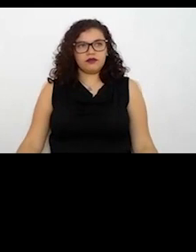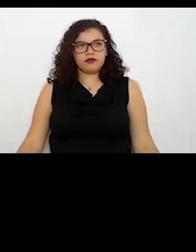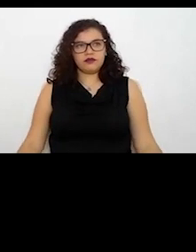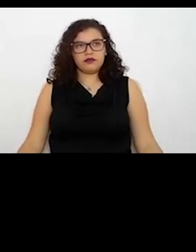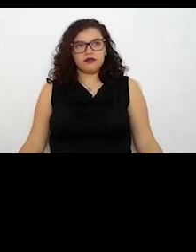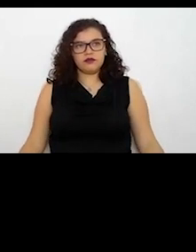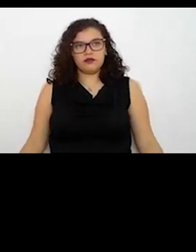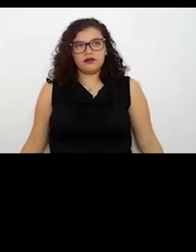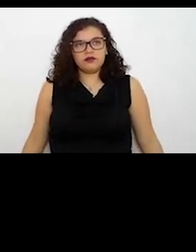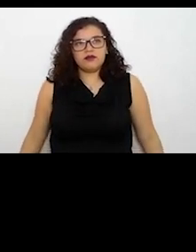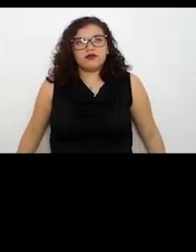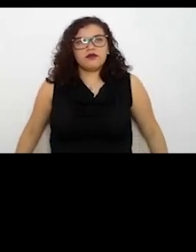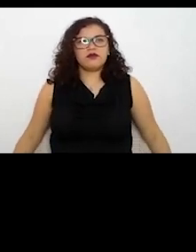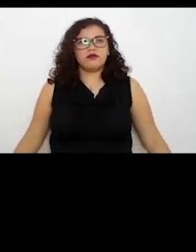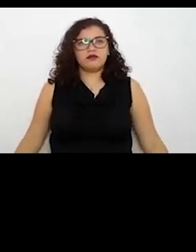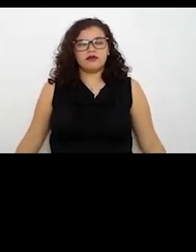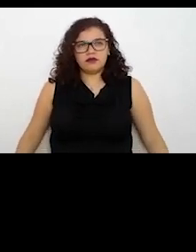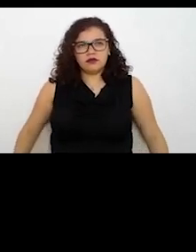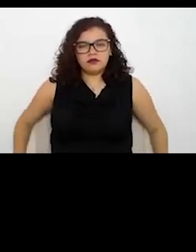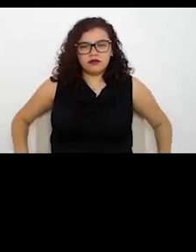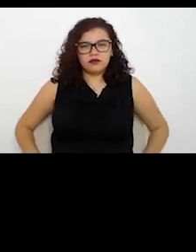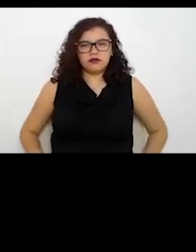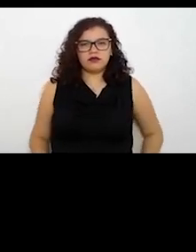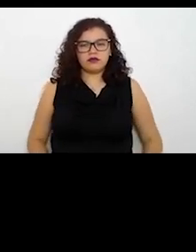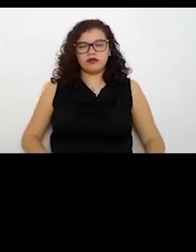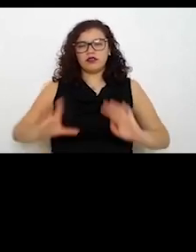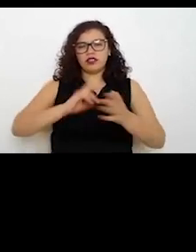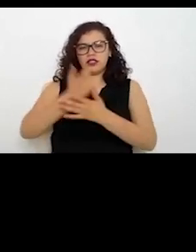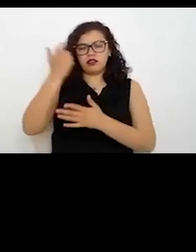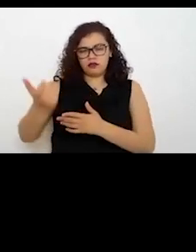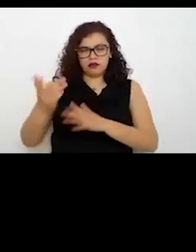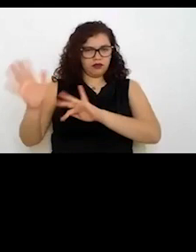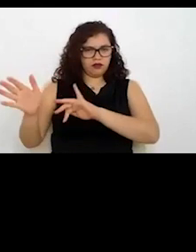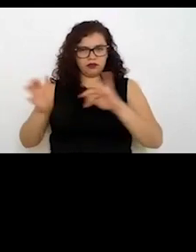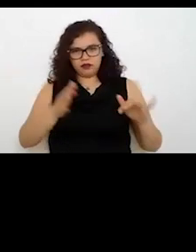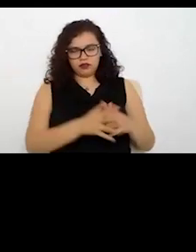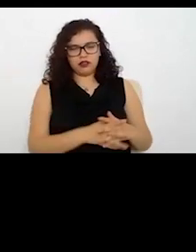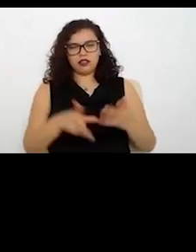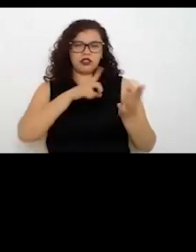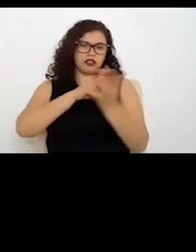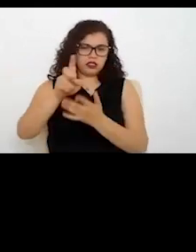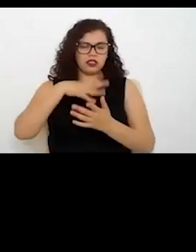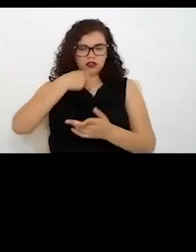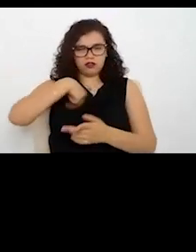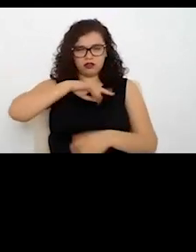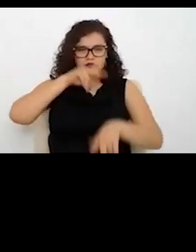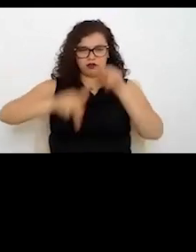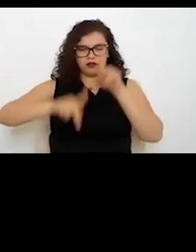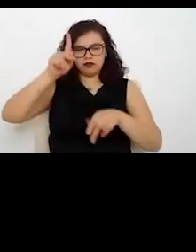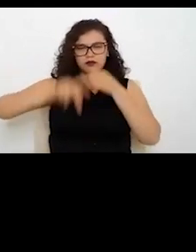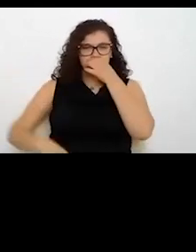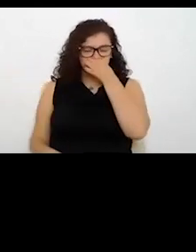Justamente ya dejando de lado el salario y hablando un poco de los derechos, vemos que